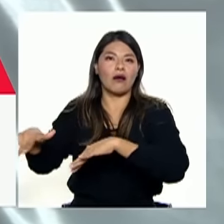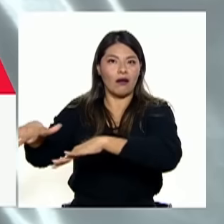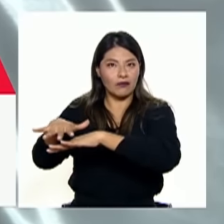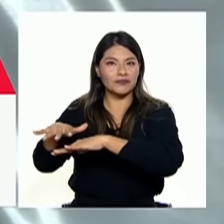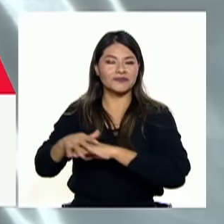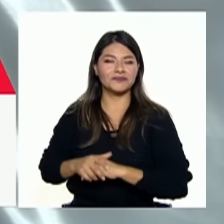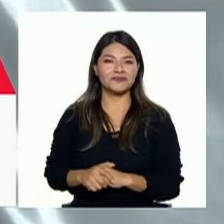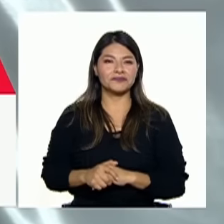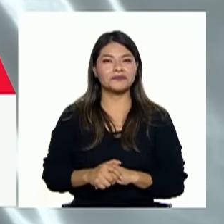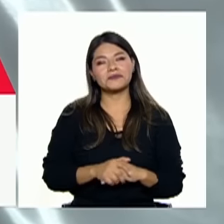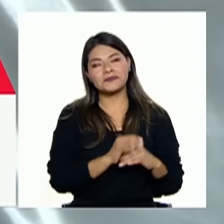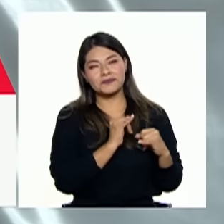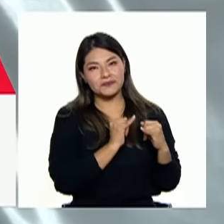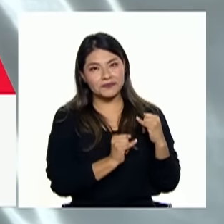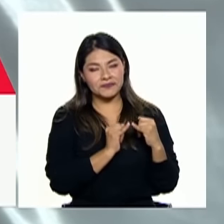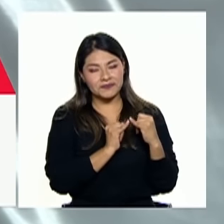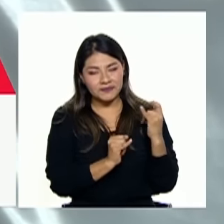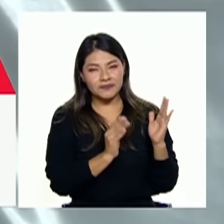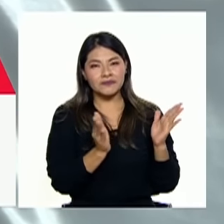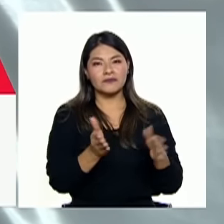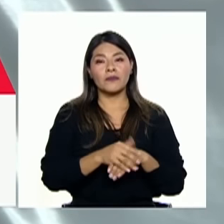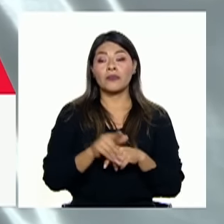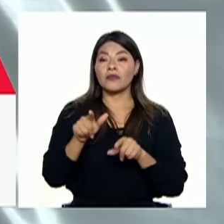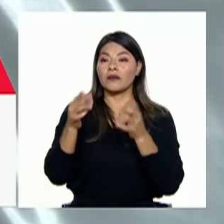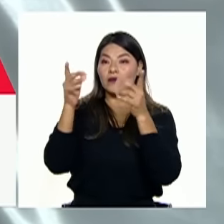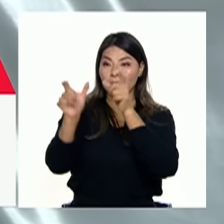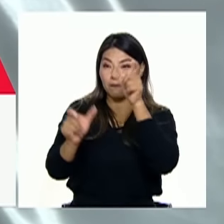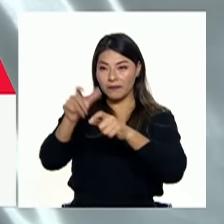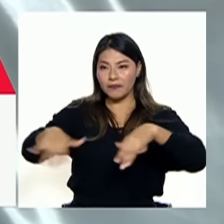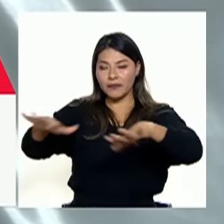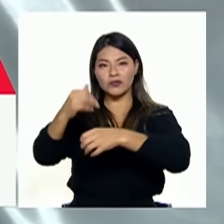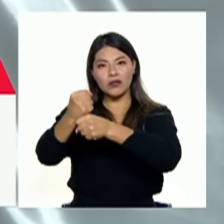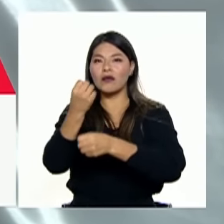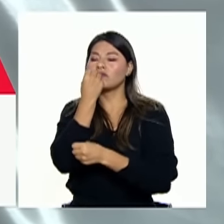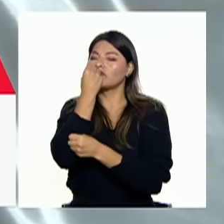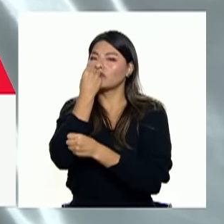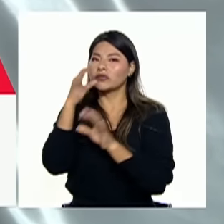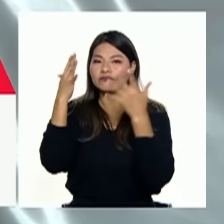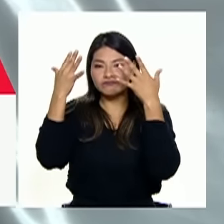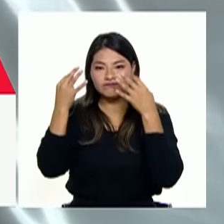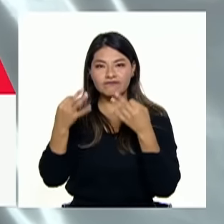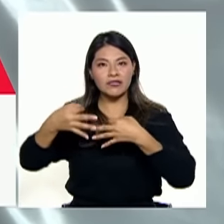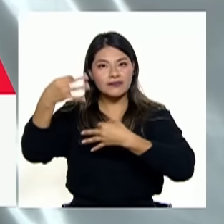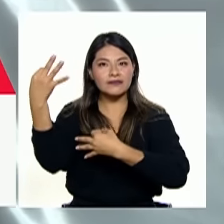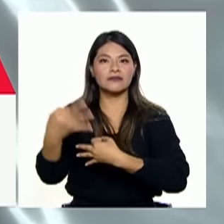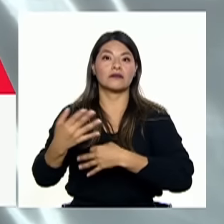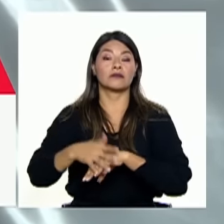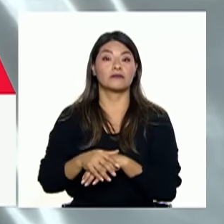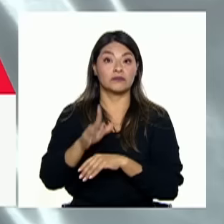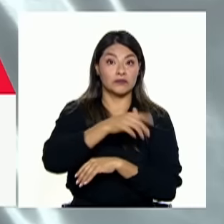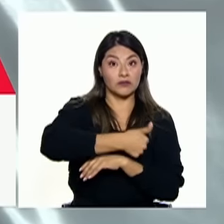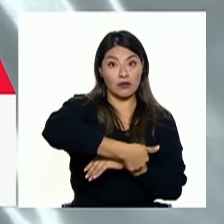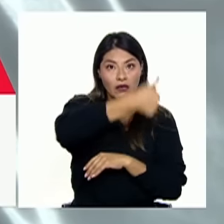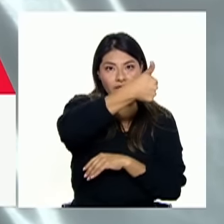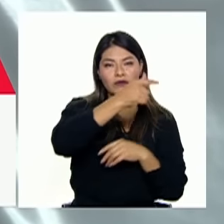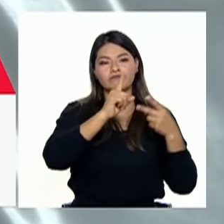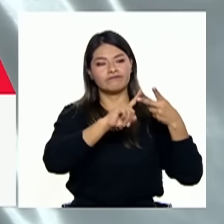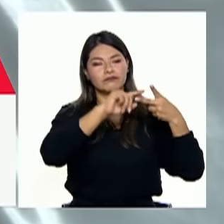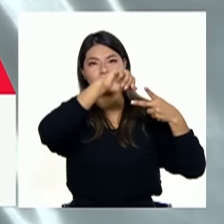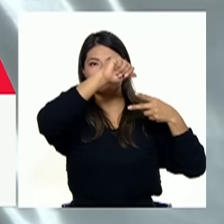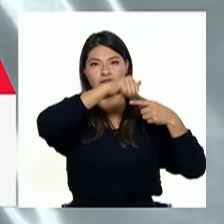agradecer al excelente equipo técnico que apoyó mi gestión. Jefes,